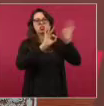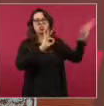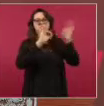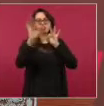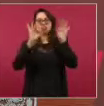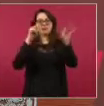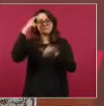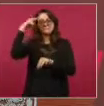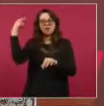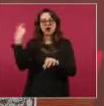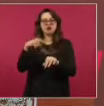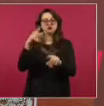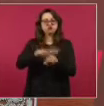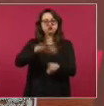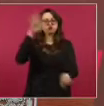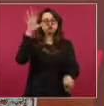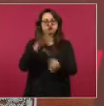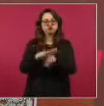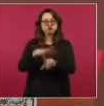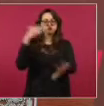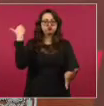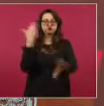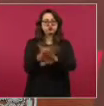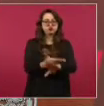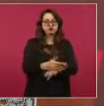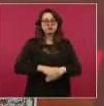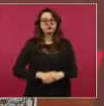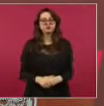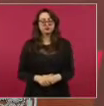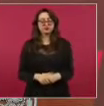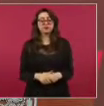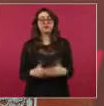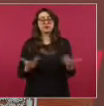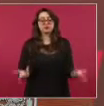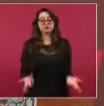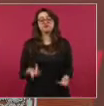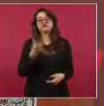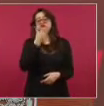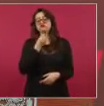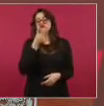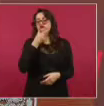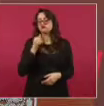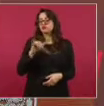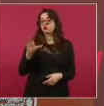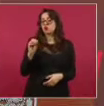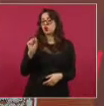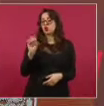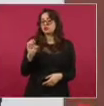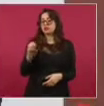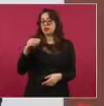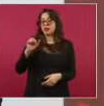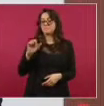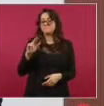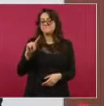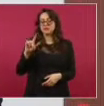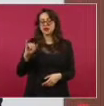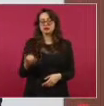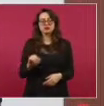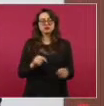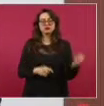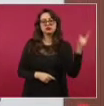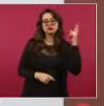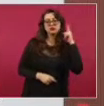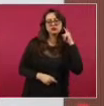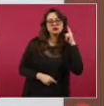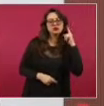Sobre los mártires de Chicago, José Martí escribió unas palabras que bien